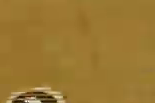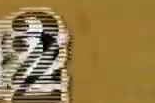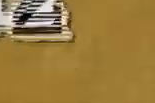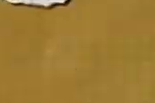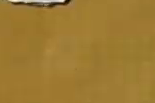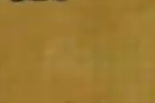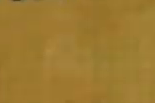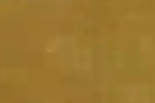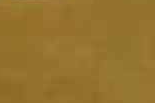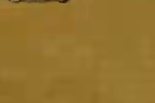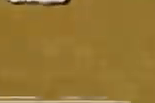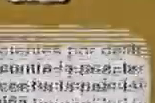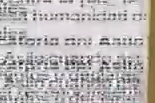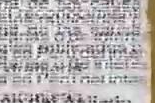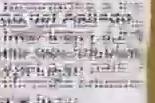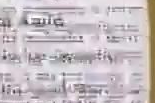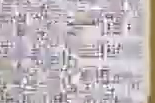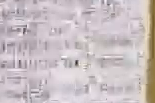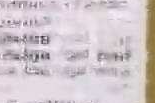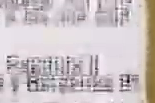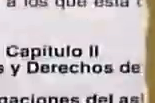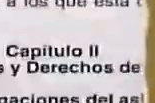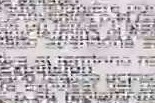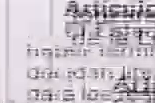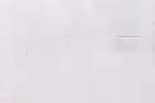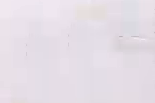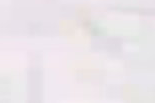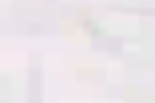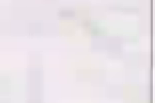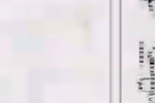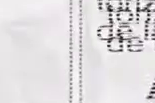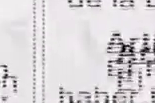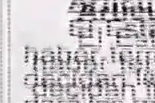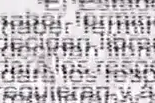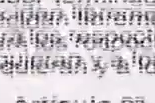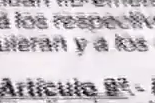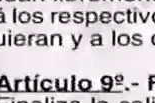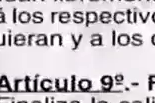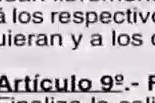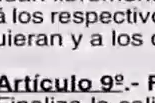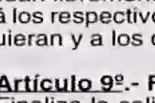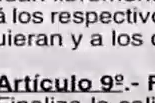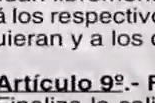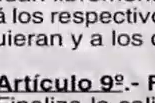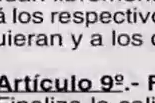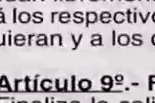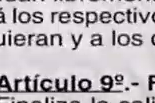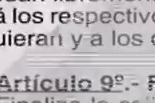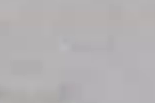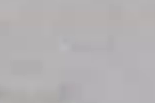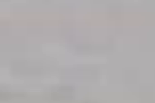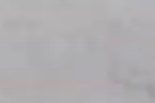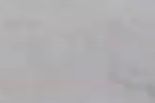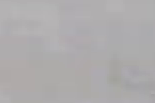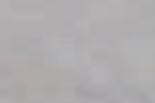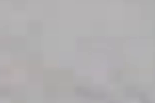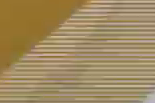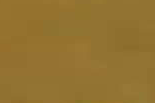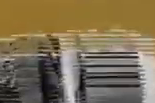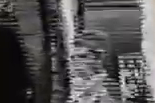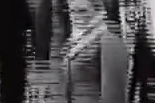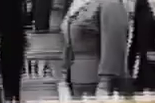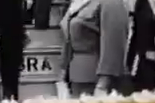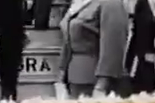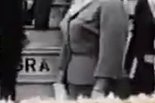Un 12 de octubre de 2002 se publicó la Ley 27840, Ley del Asilo. El Congreso de la